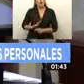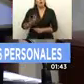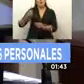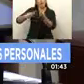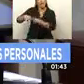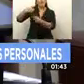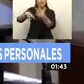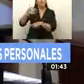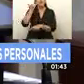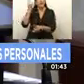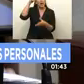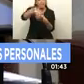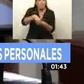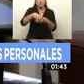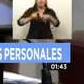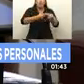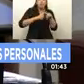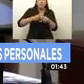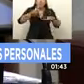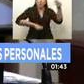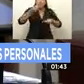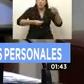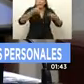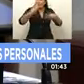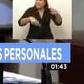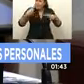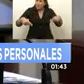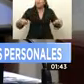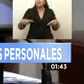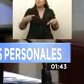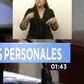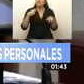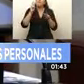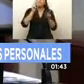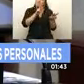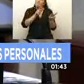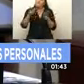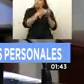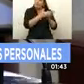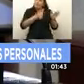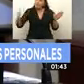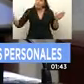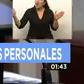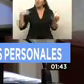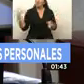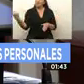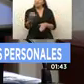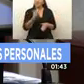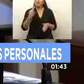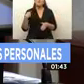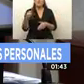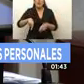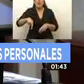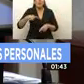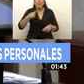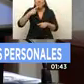presupuestos distintos debates debemos confluir en algo y coincidir en algo en realidad no estamos discutiendo